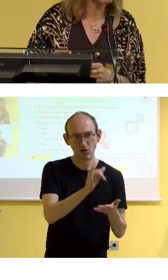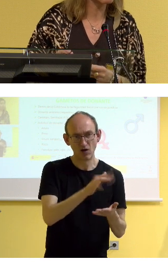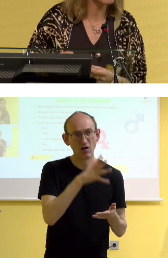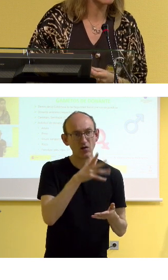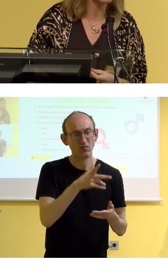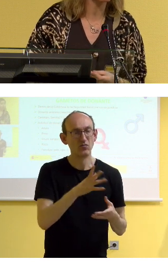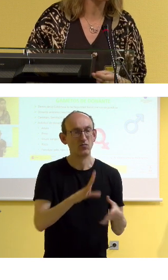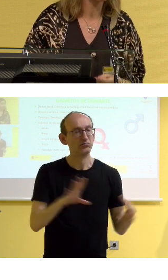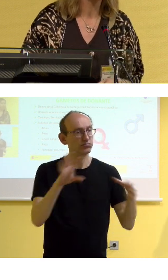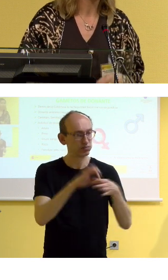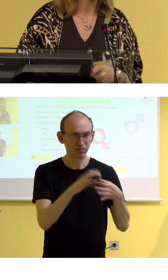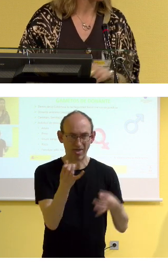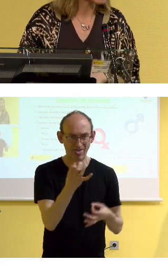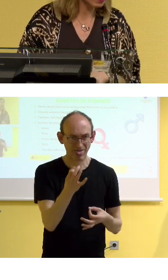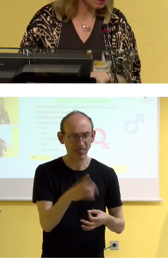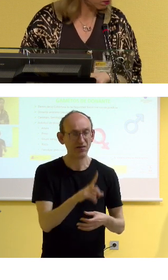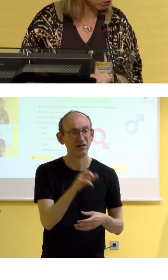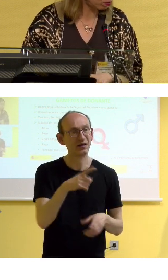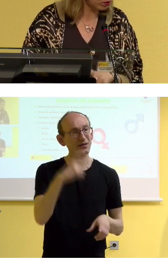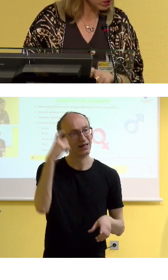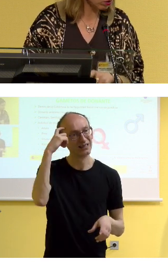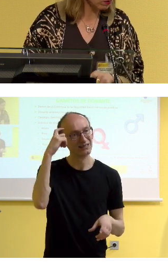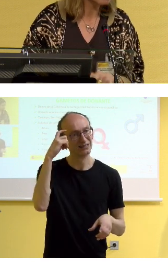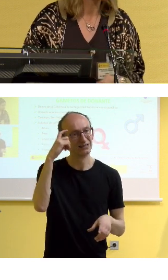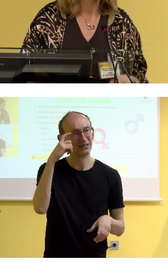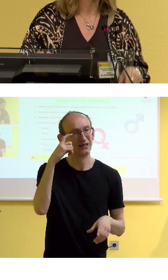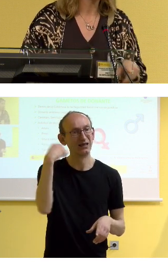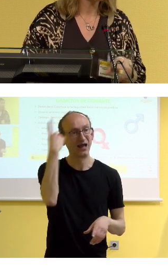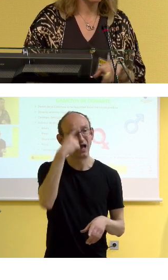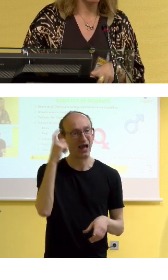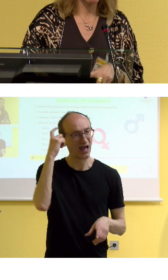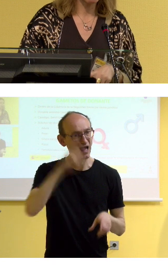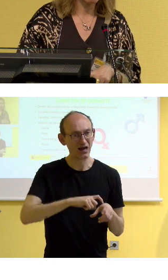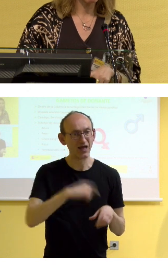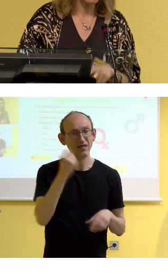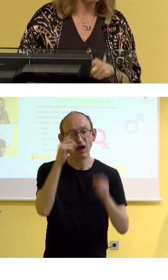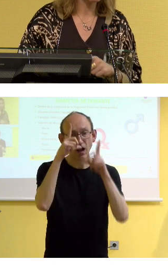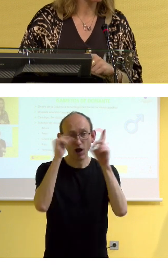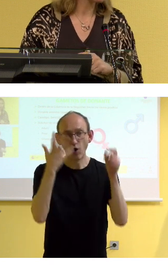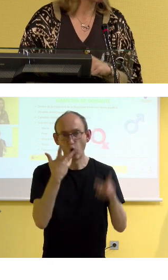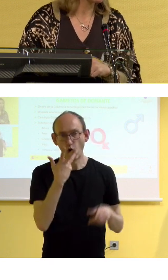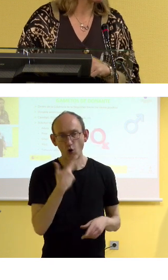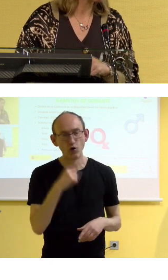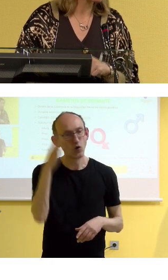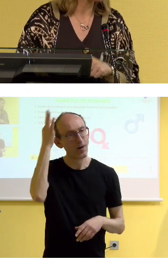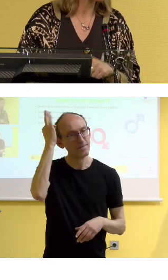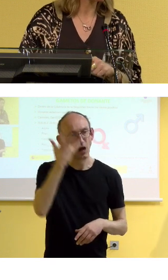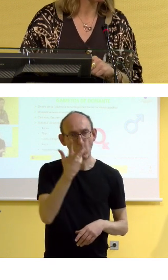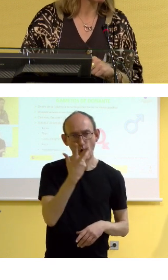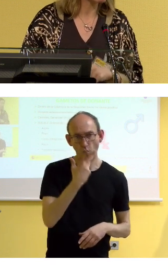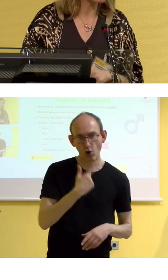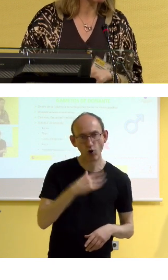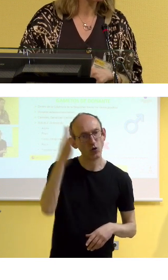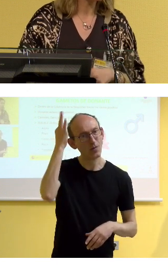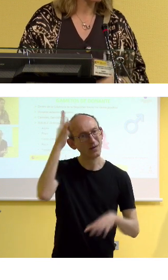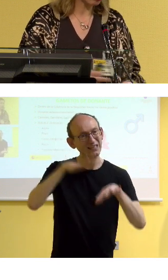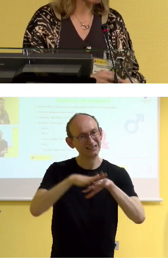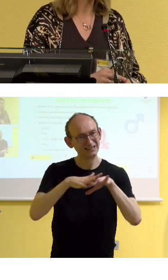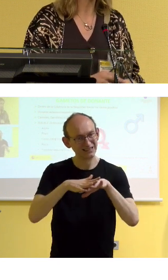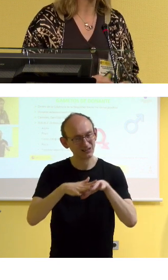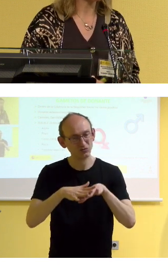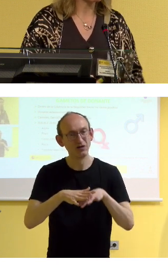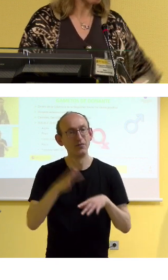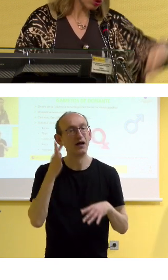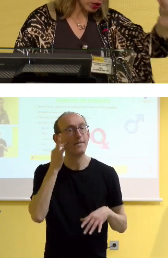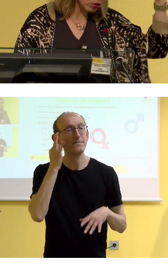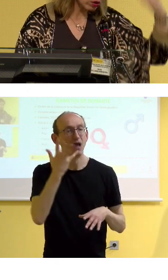en los grupos sanguíneos, la raza, por supuesto, el color de ojos, el color de pelo, la textura del pelo y el color